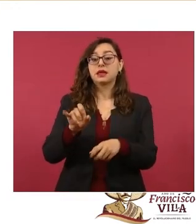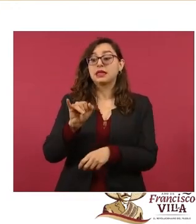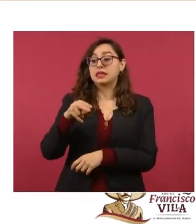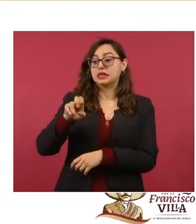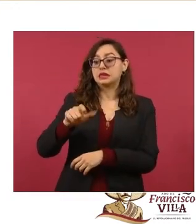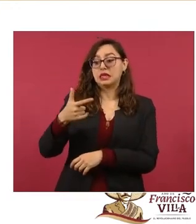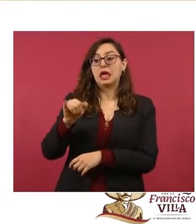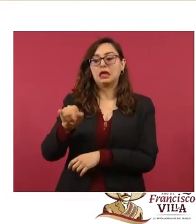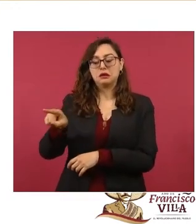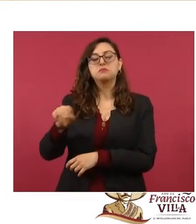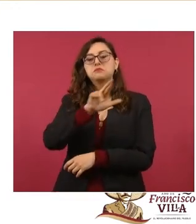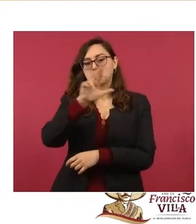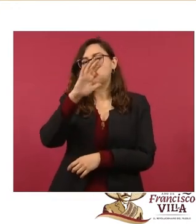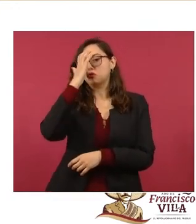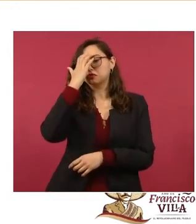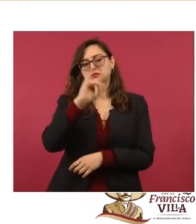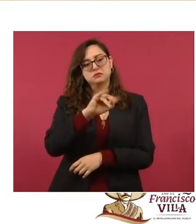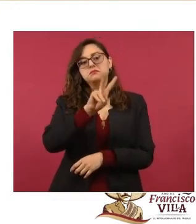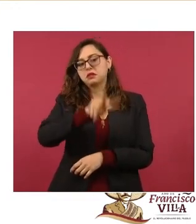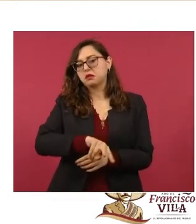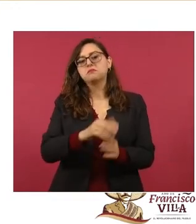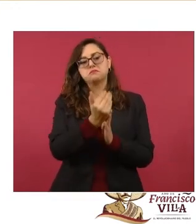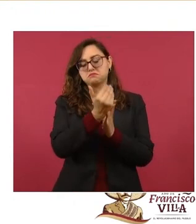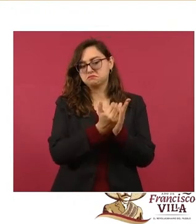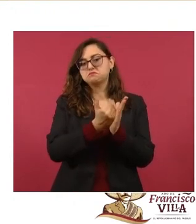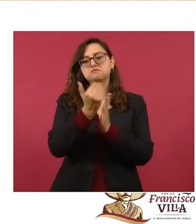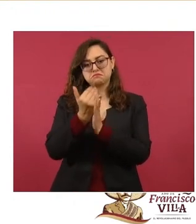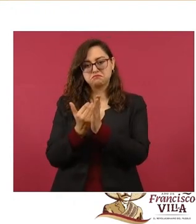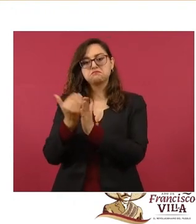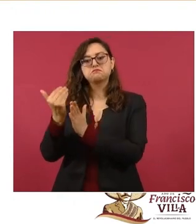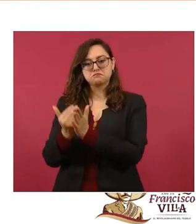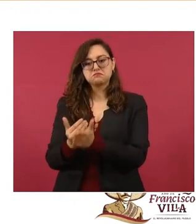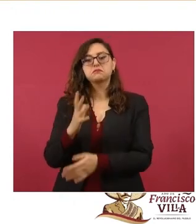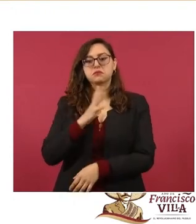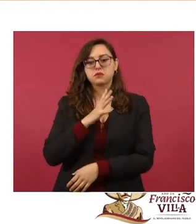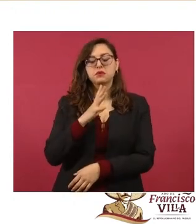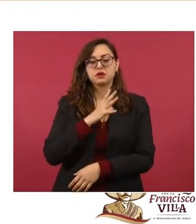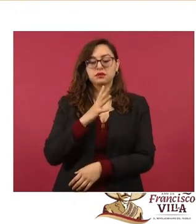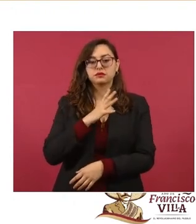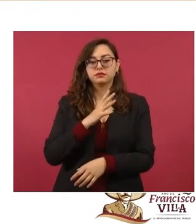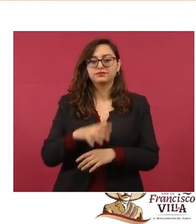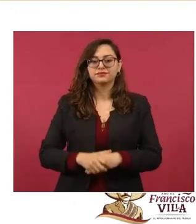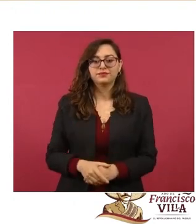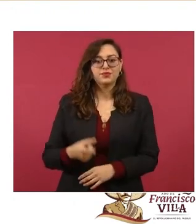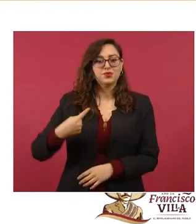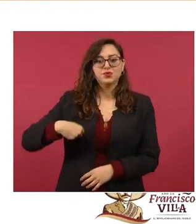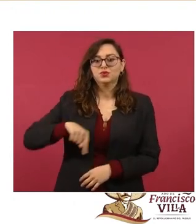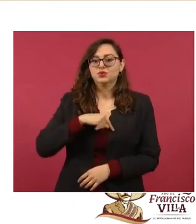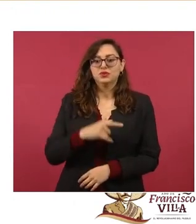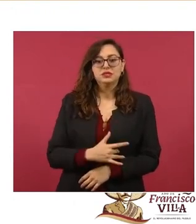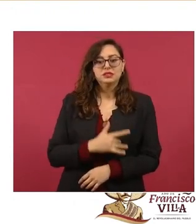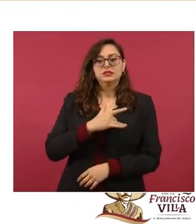lo está registrando ya. Que nos preocupaba